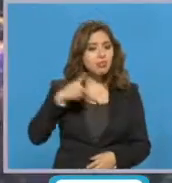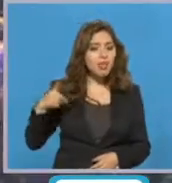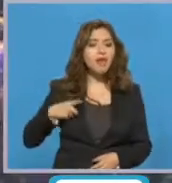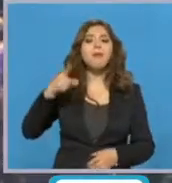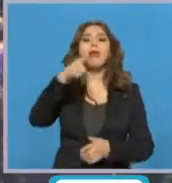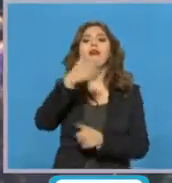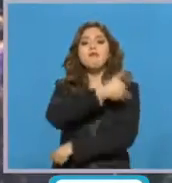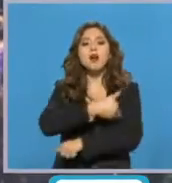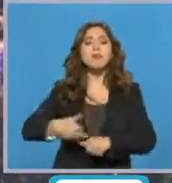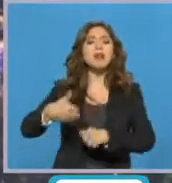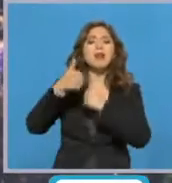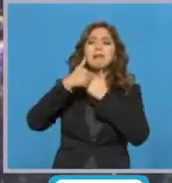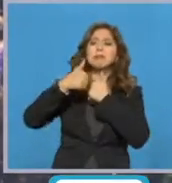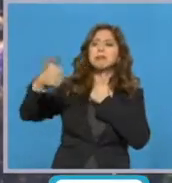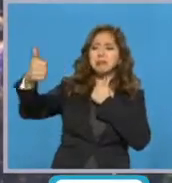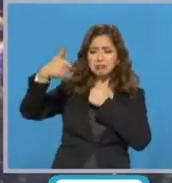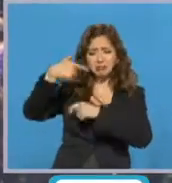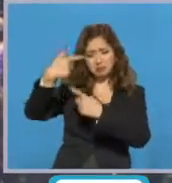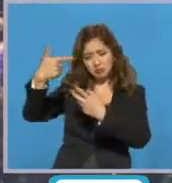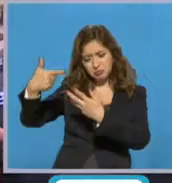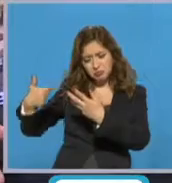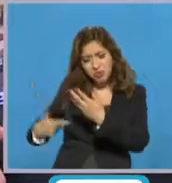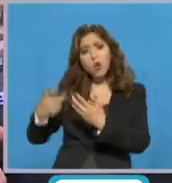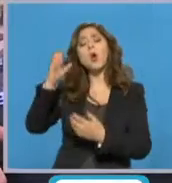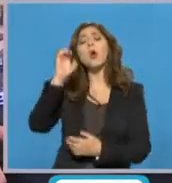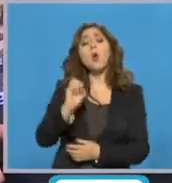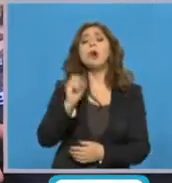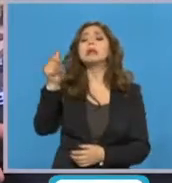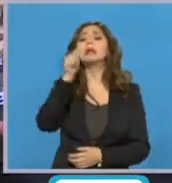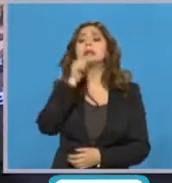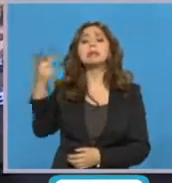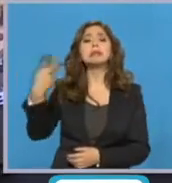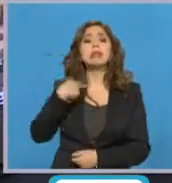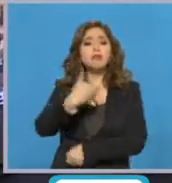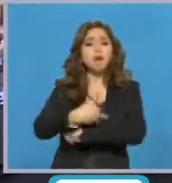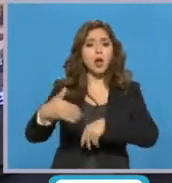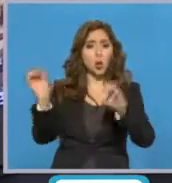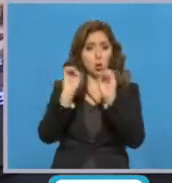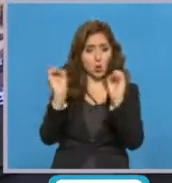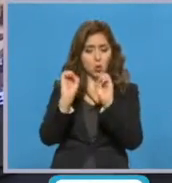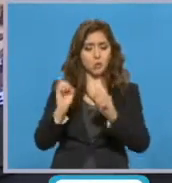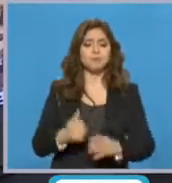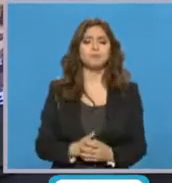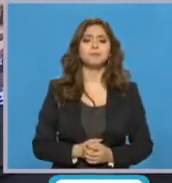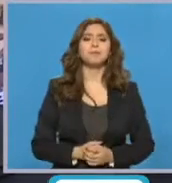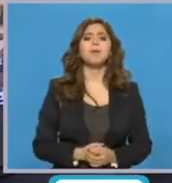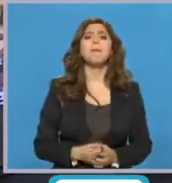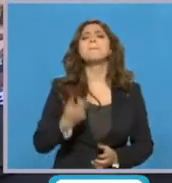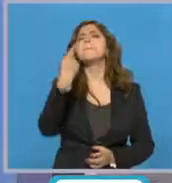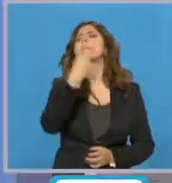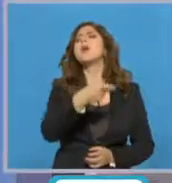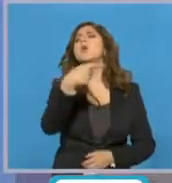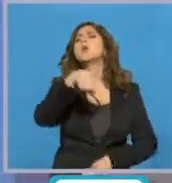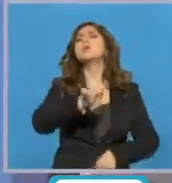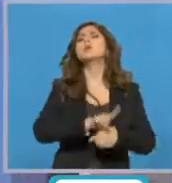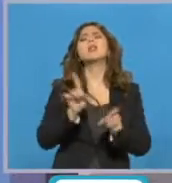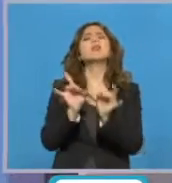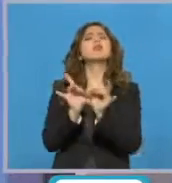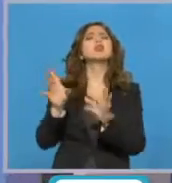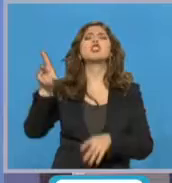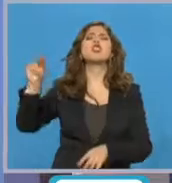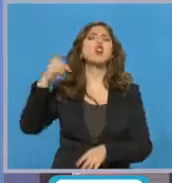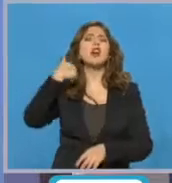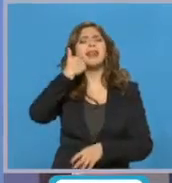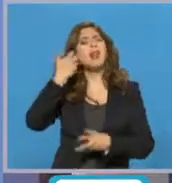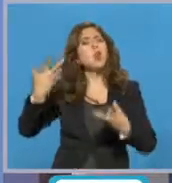ya lejanos o simplemente que no exista ese parentesco. Okay. ¿Y cómo se disuelve entonces la sociedad? ¿Eso se